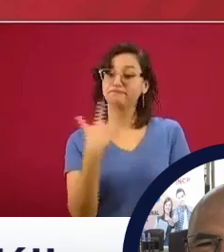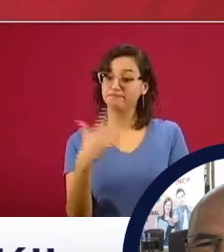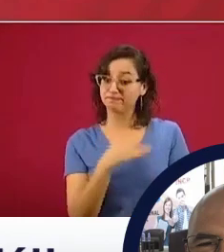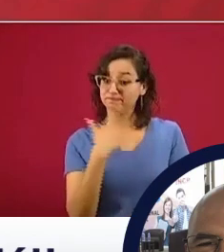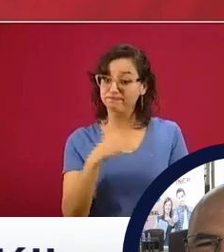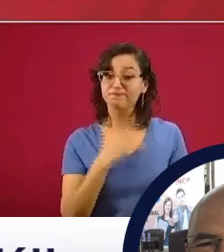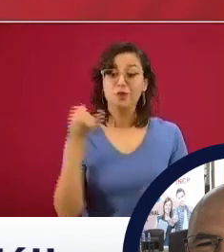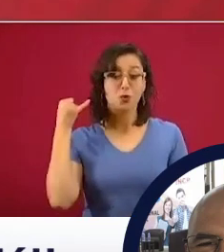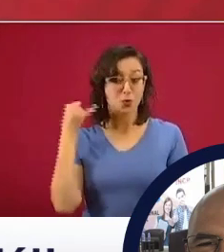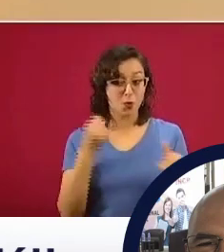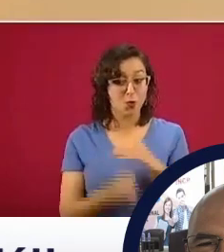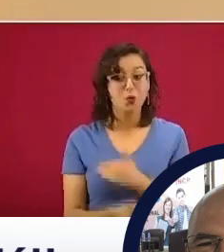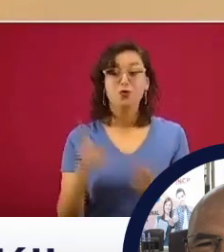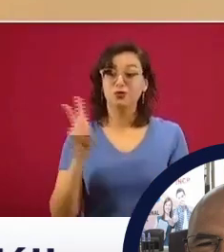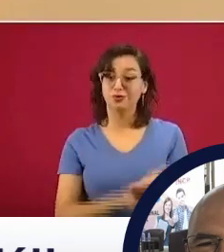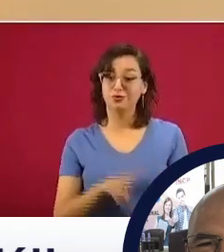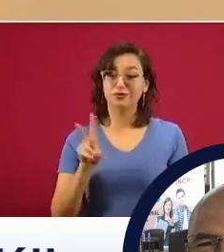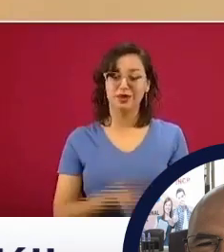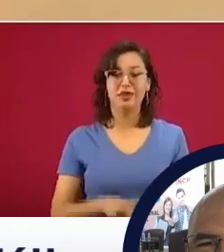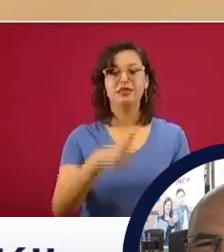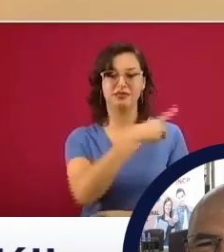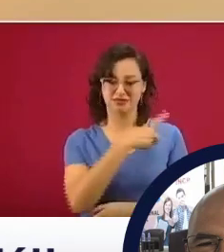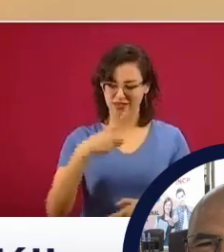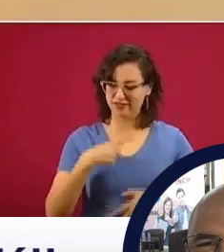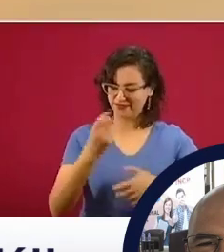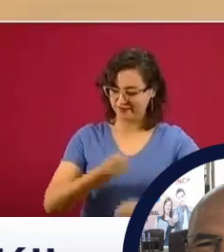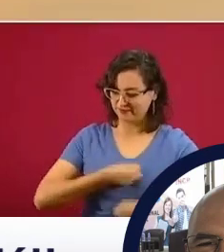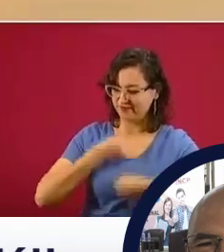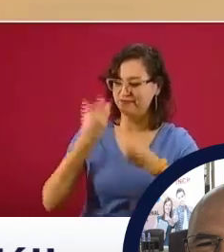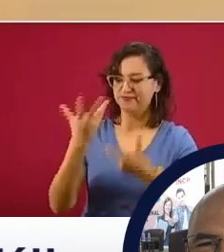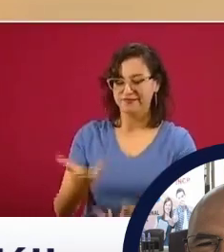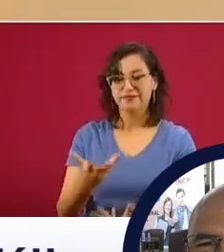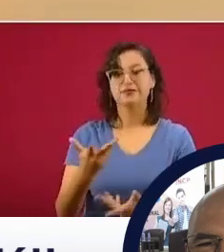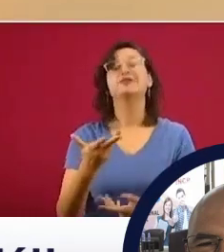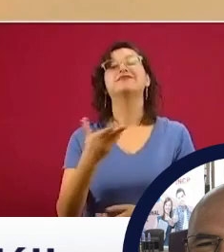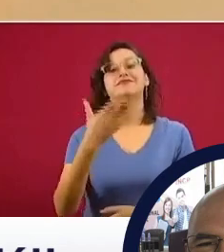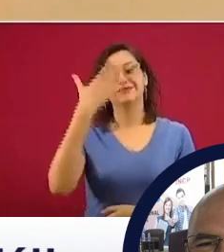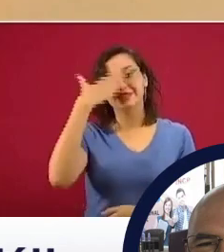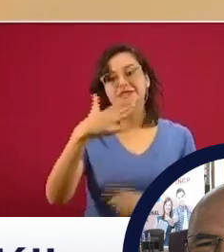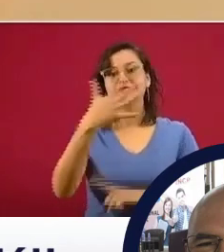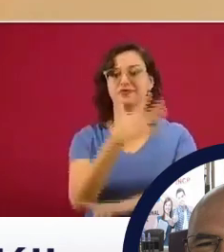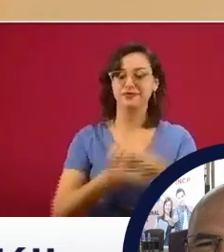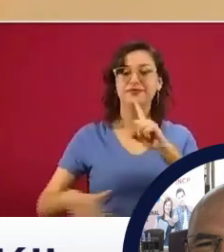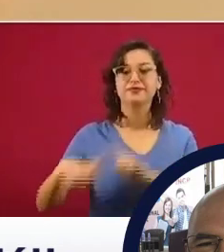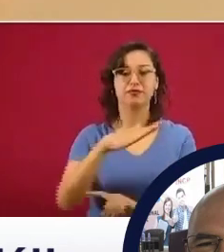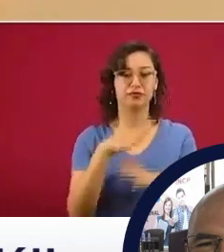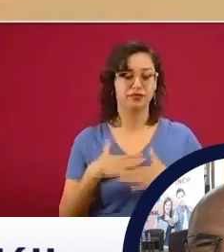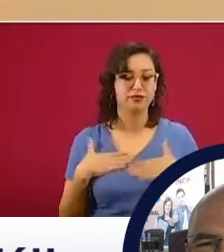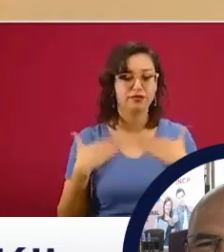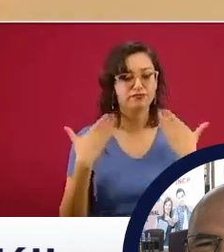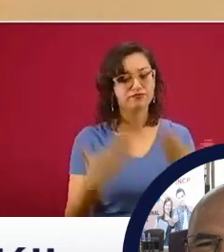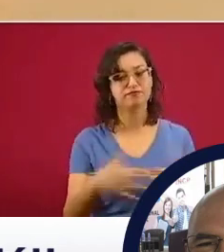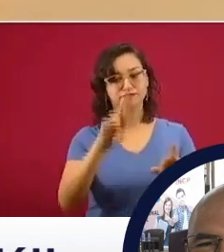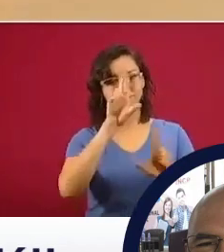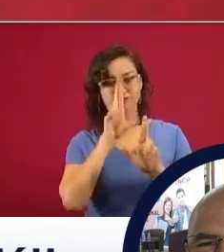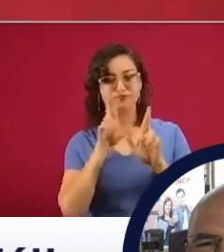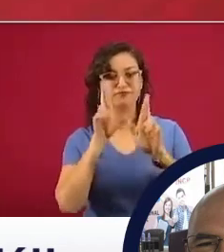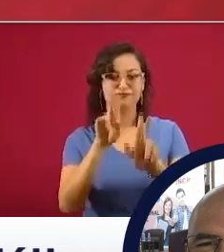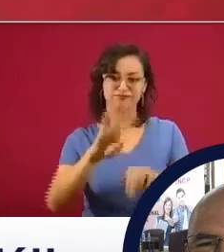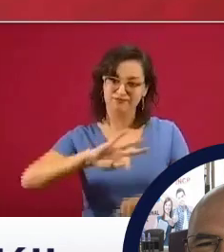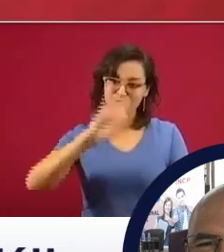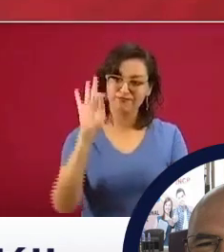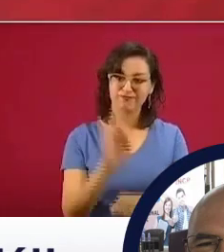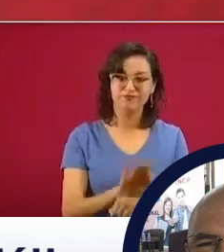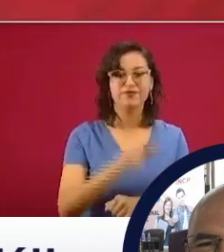cito un gran amigo mío, voy a omitir su nombre para no temarlo, pero realmente decía, oye, Alejandro,